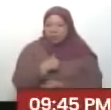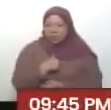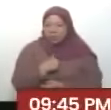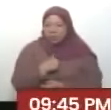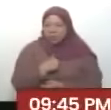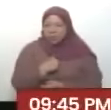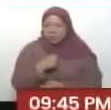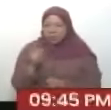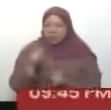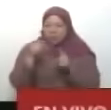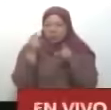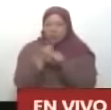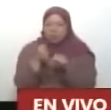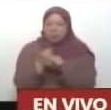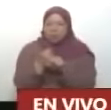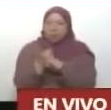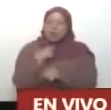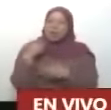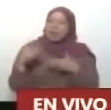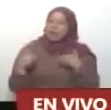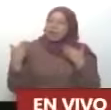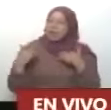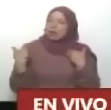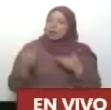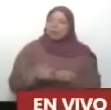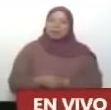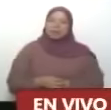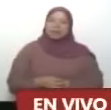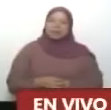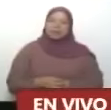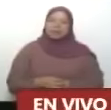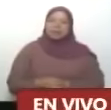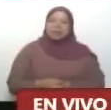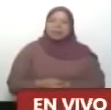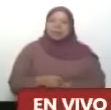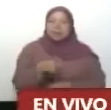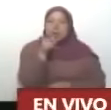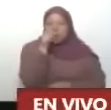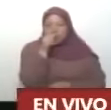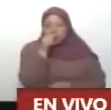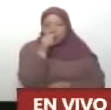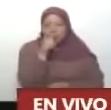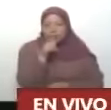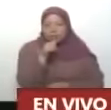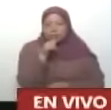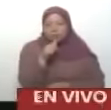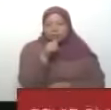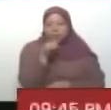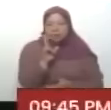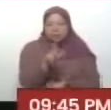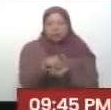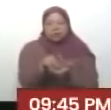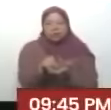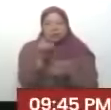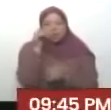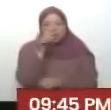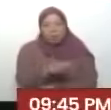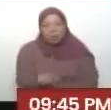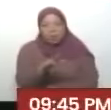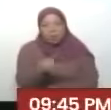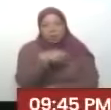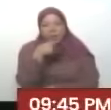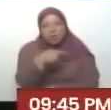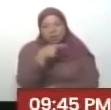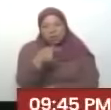Y nos impresionaba y nos alegraba mucho, porque cuando Winston apareció en el escenario